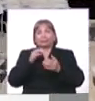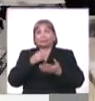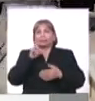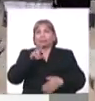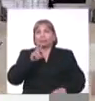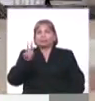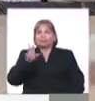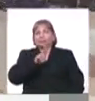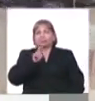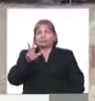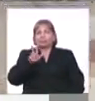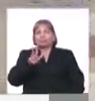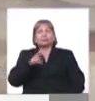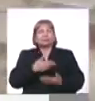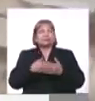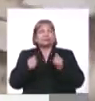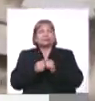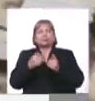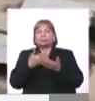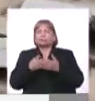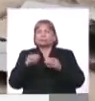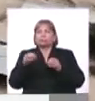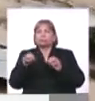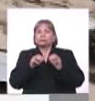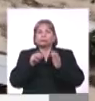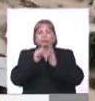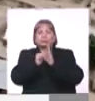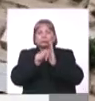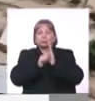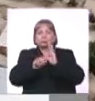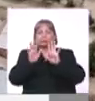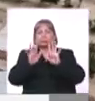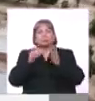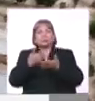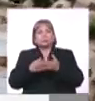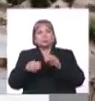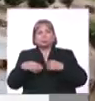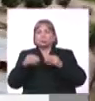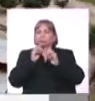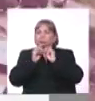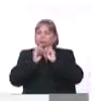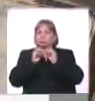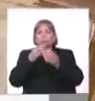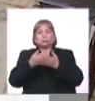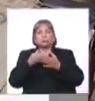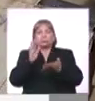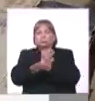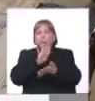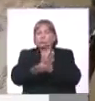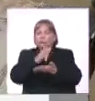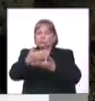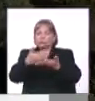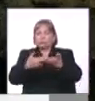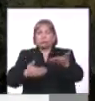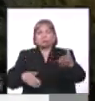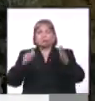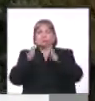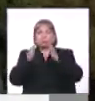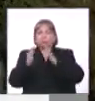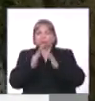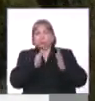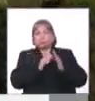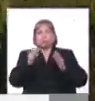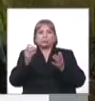3332, que propone la ley que incorpora el artículo 10 a la ley que regula el saneamiento físico legal de los bienes inmuebles del